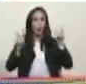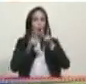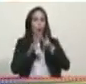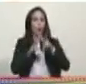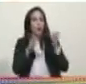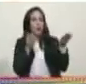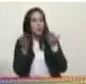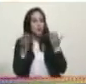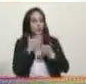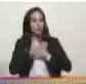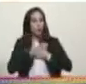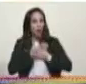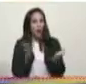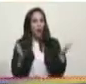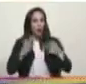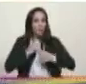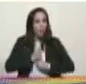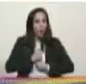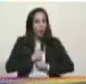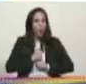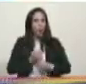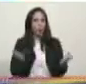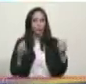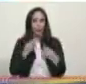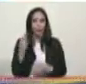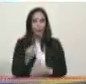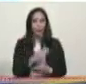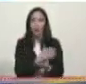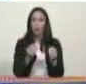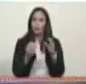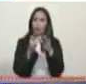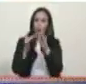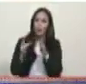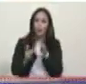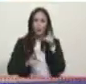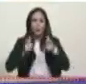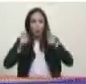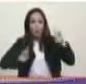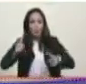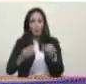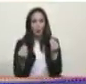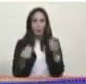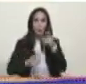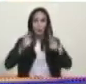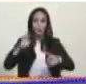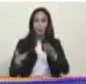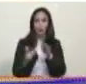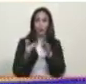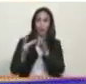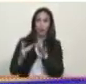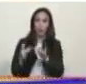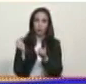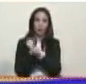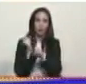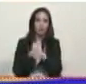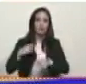con amor, en el contacto con millones de seres, de ciudadanos y ciudadanas por